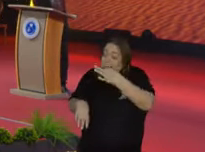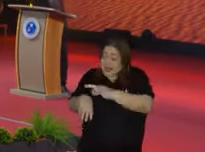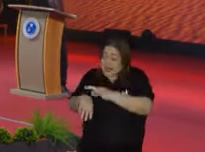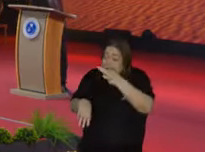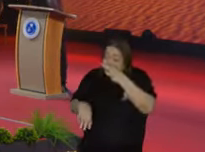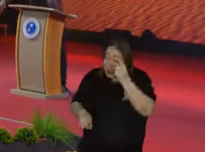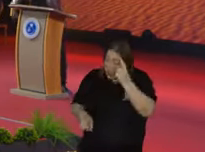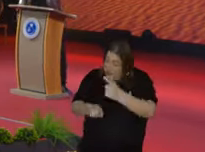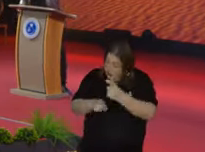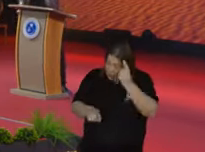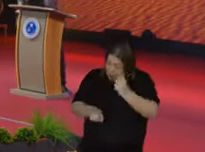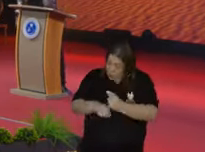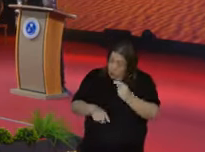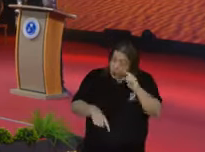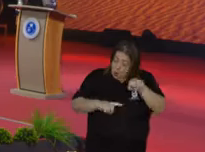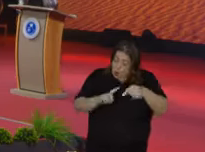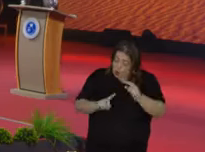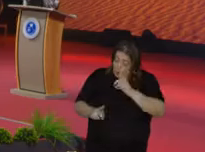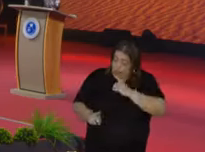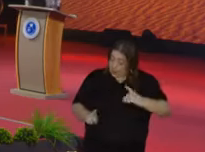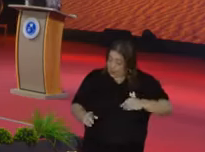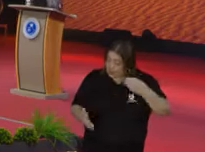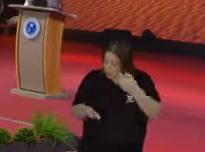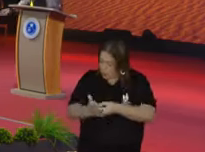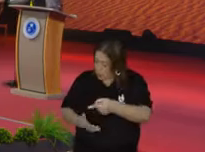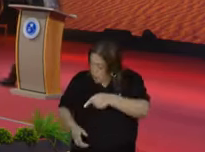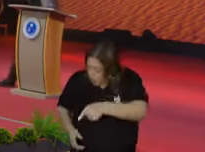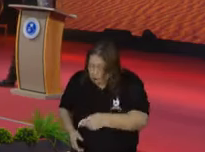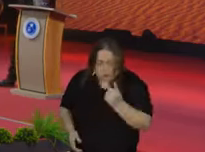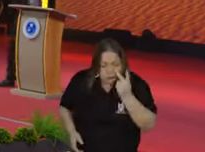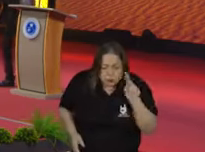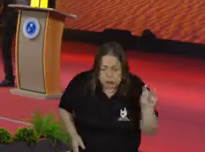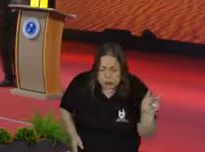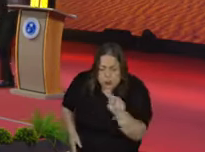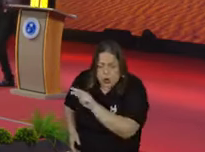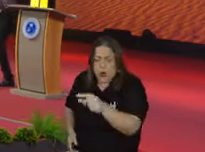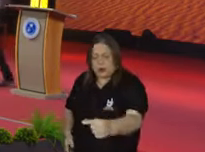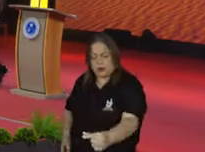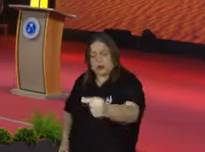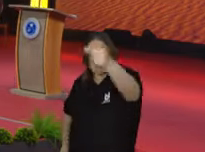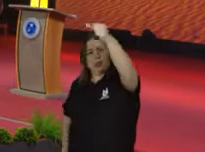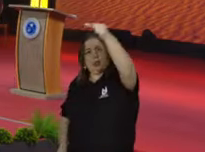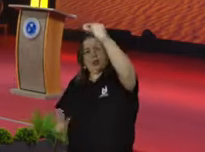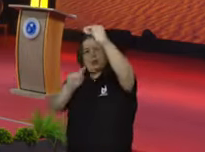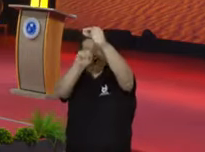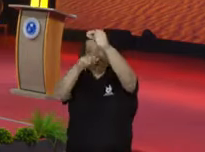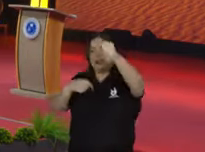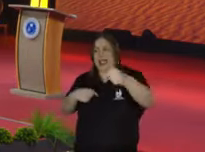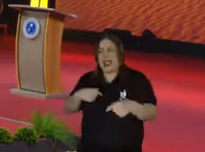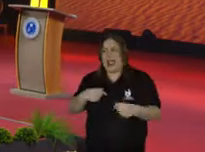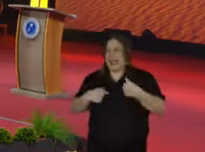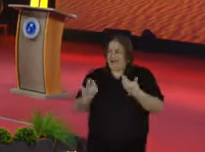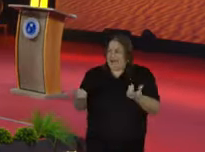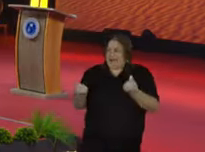enteró de lo que estaba pasando allí. Usted sabe la historia. ¿Qué pasó después? Fue a llevar una merienda y salió con la cabeza de Goliat.